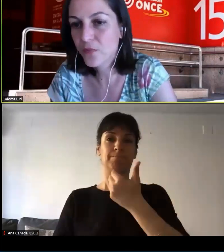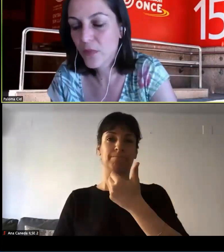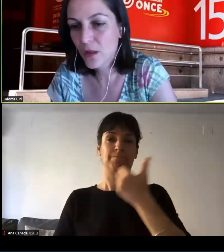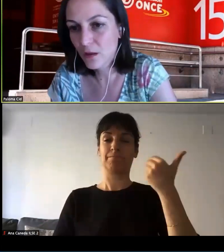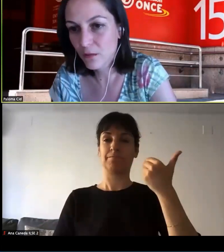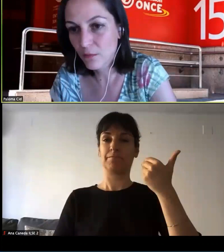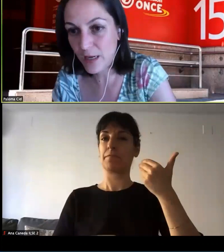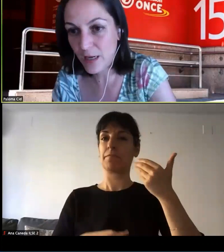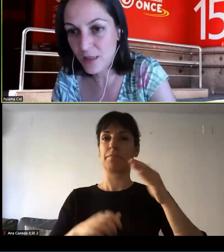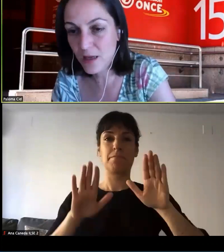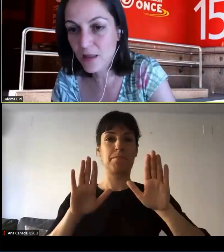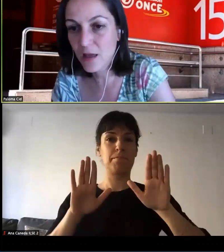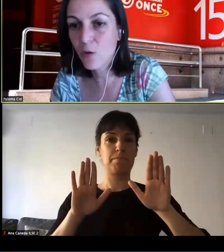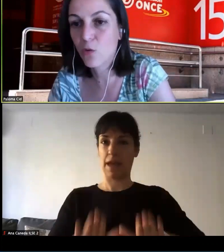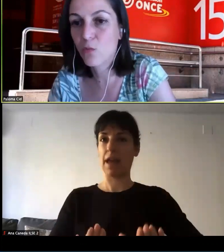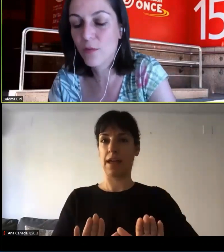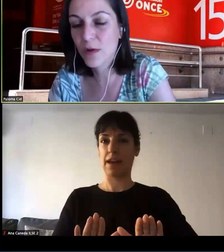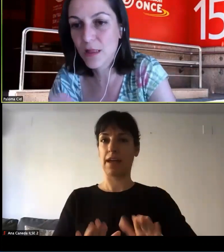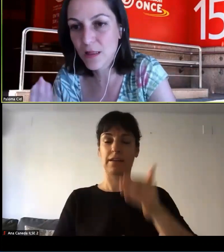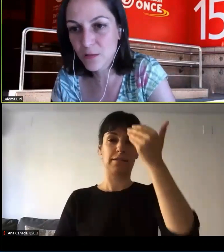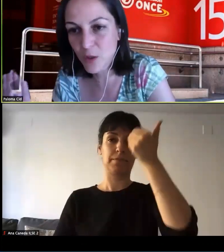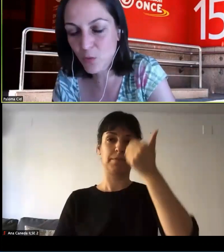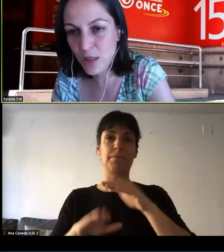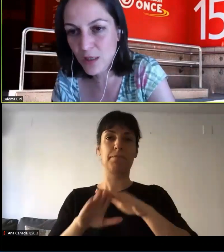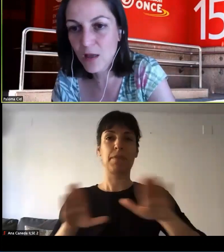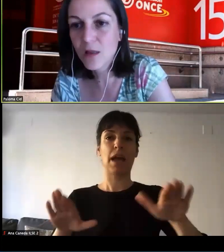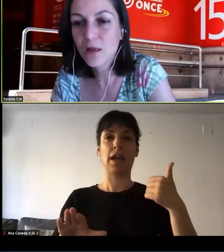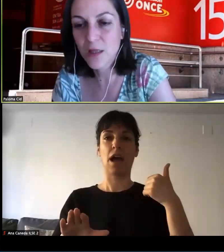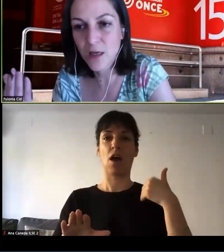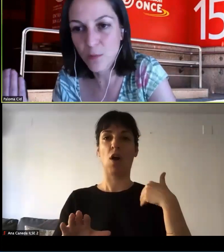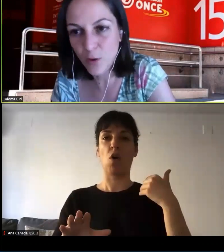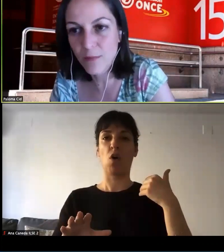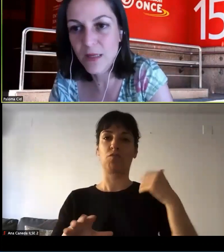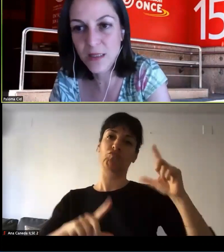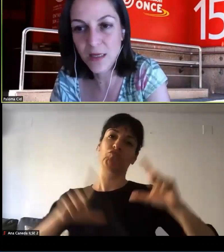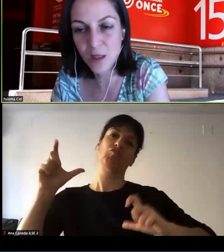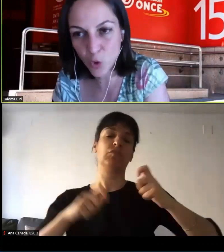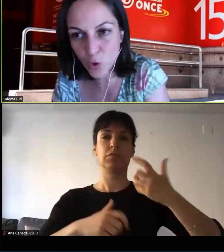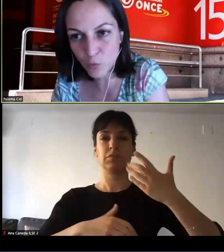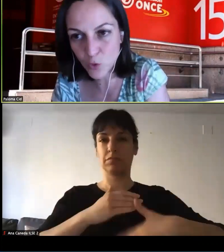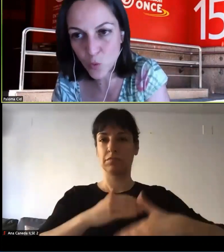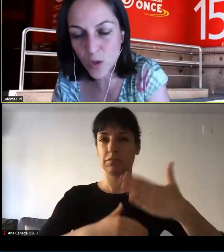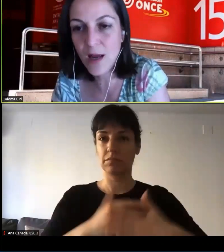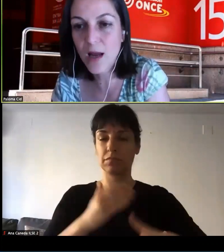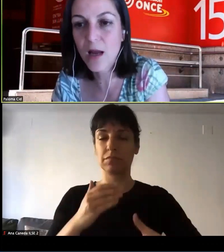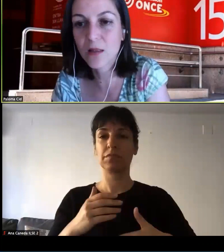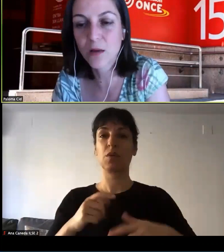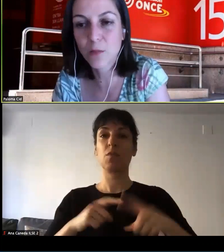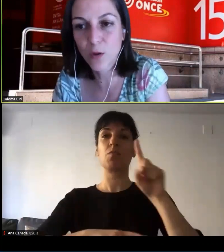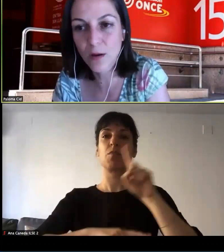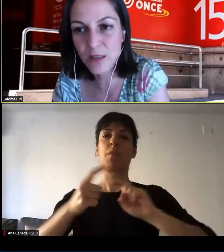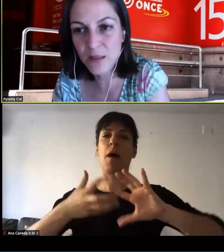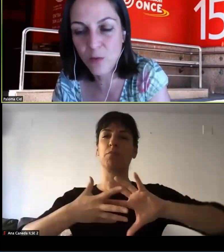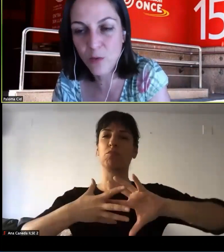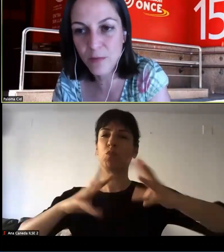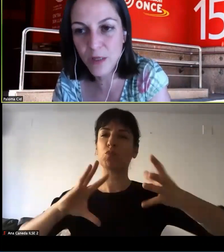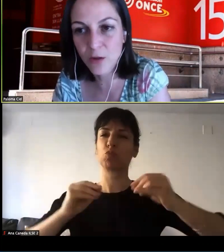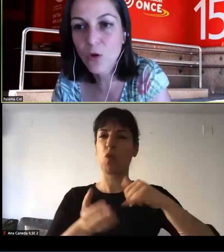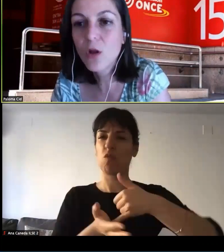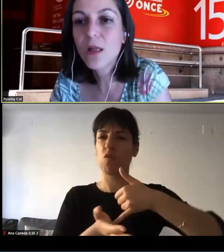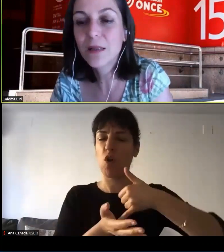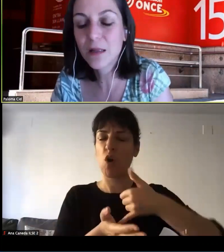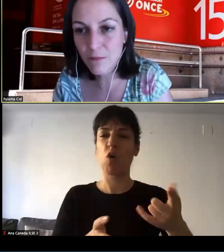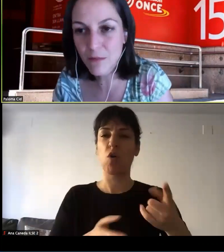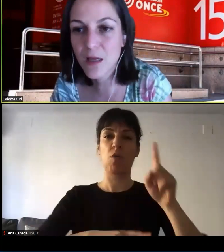cuerpo paralizada o con movilidad disminuida, tiene problemas en el tono muscular, tiene problemas de